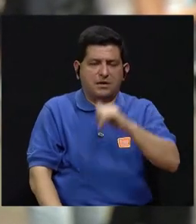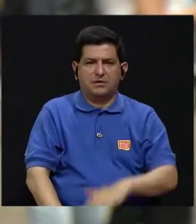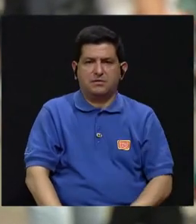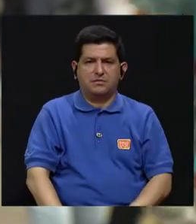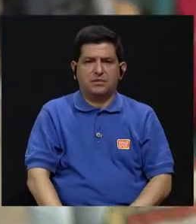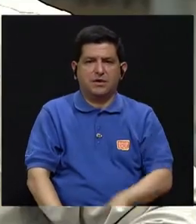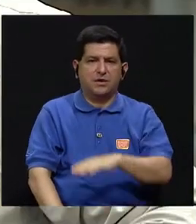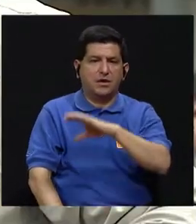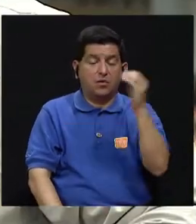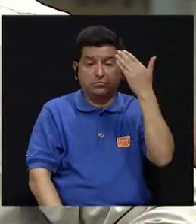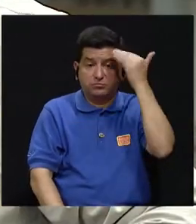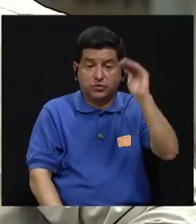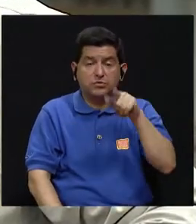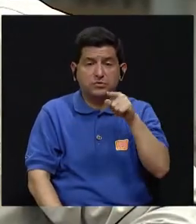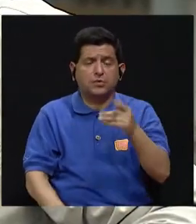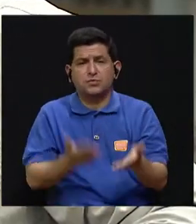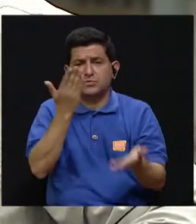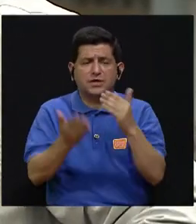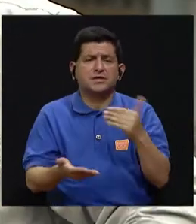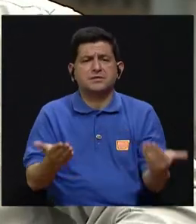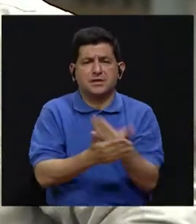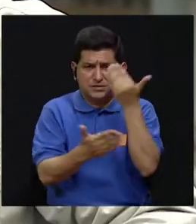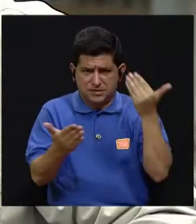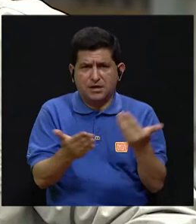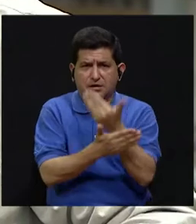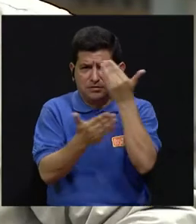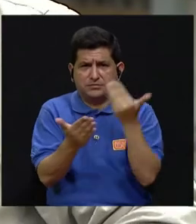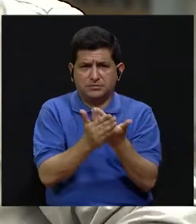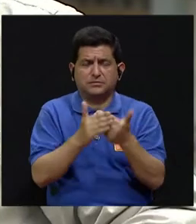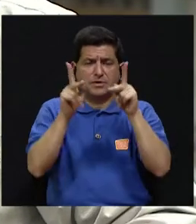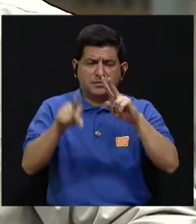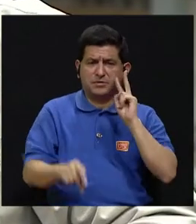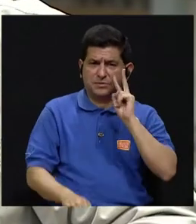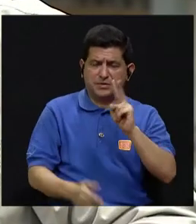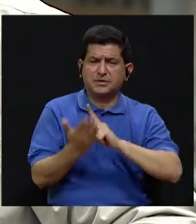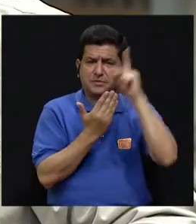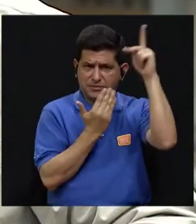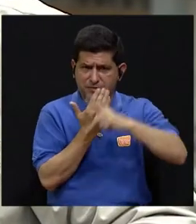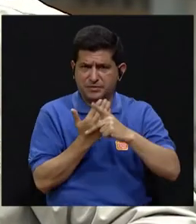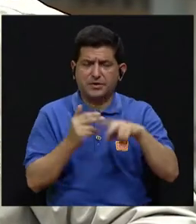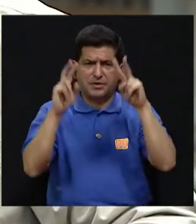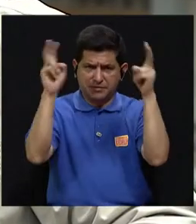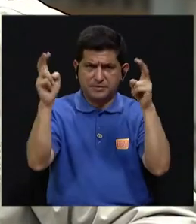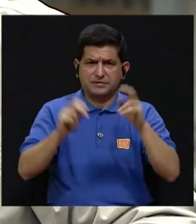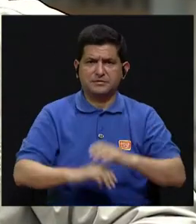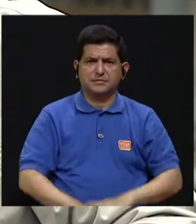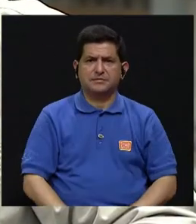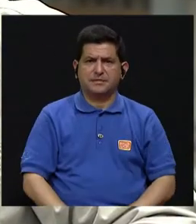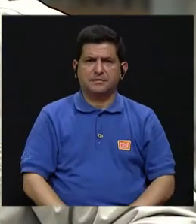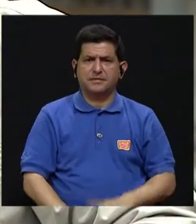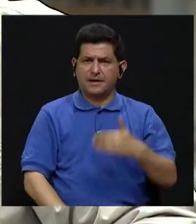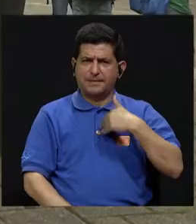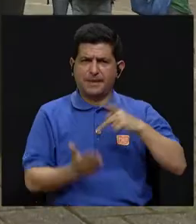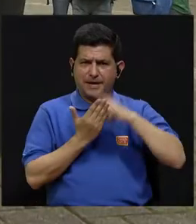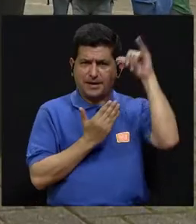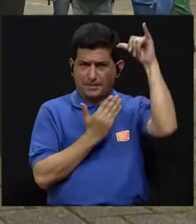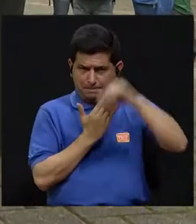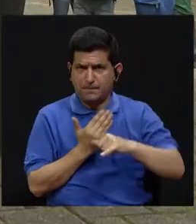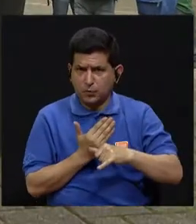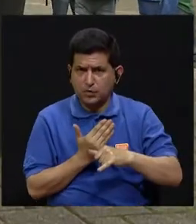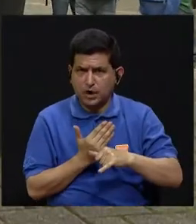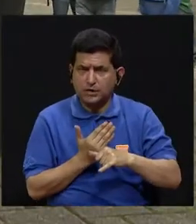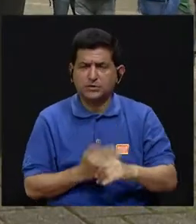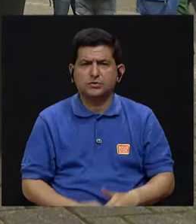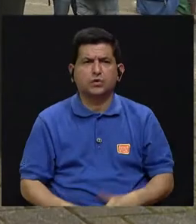del agua, o no sé, me gustaría como que actualizara a nuestros televidentes en esta materia, si claro. Existen